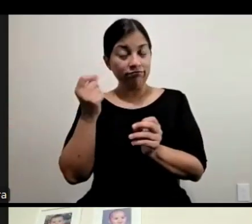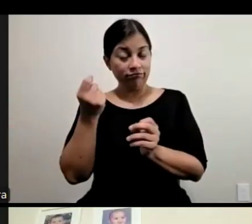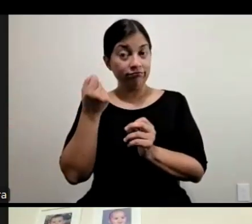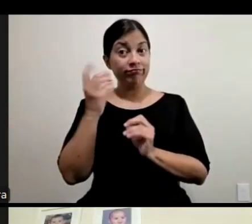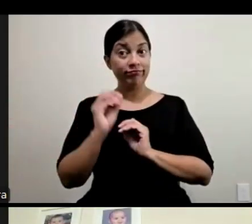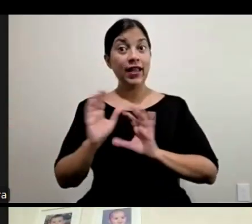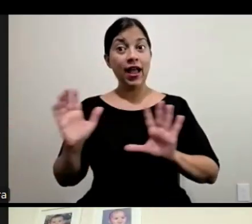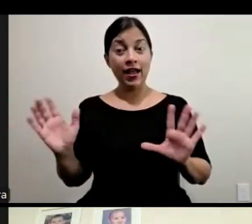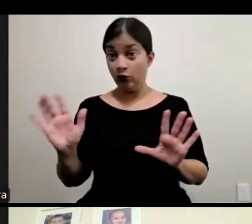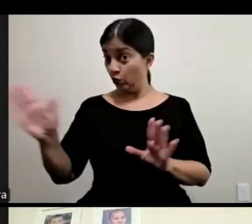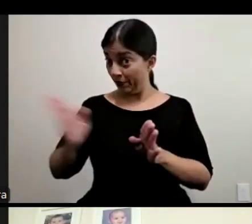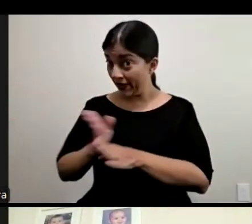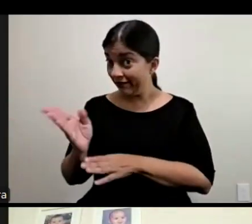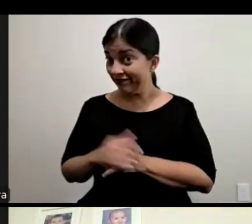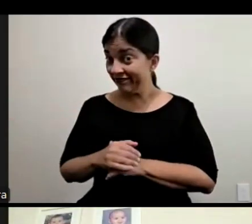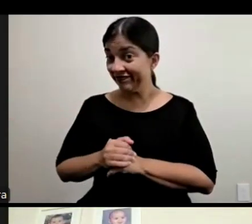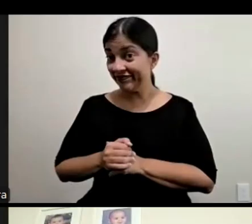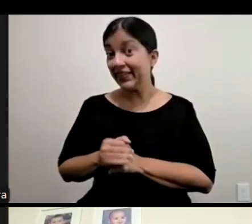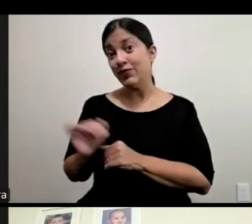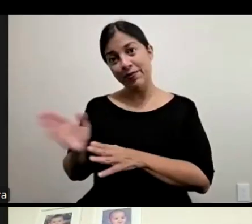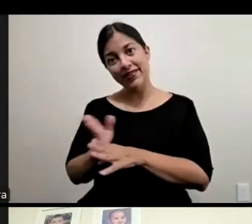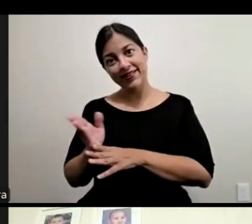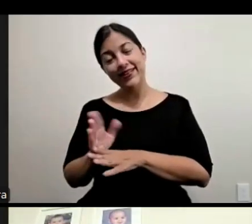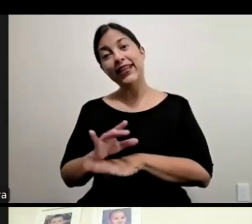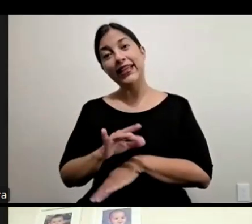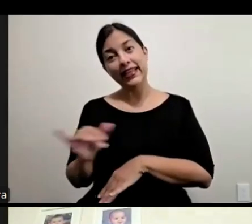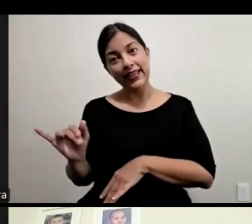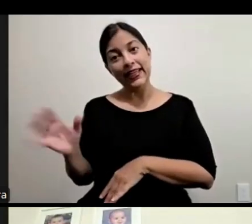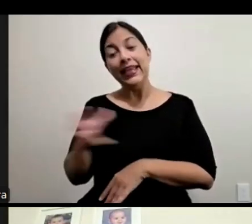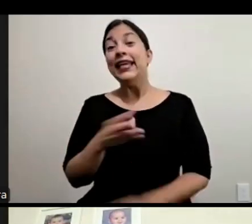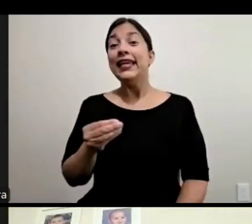tu especialidad, porque es la especialidad, y vamos, ojo, que es la